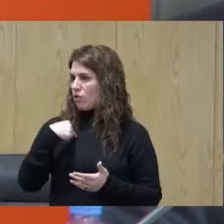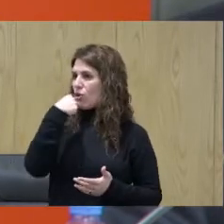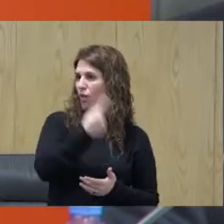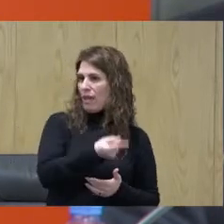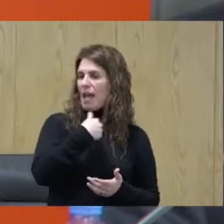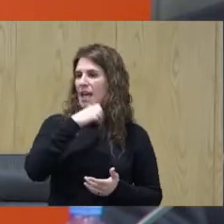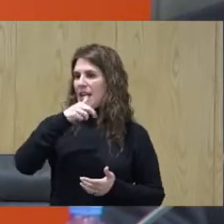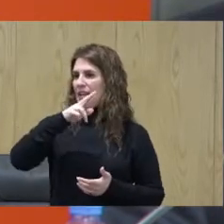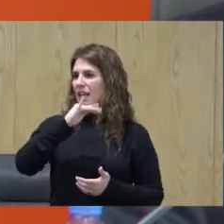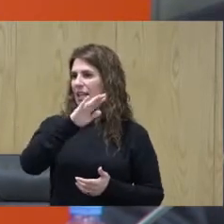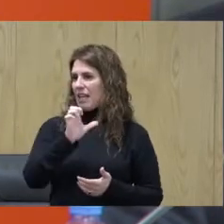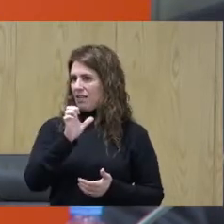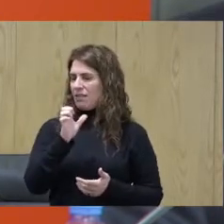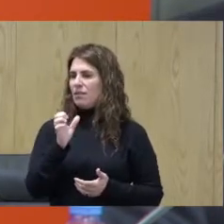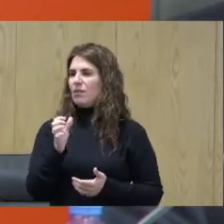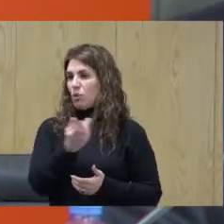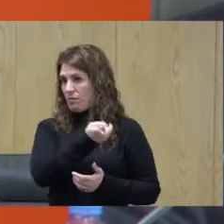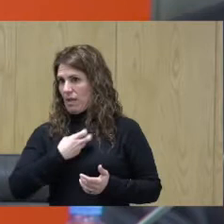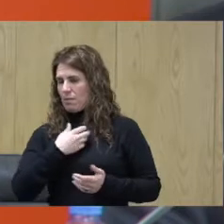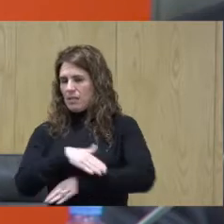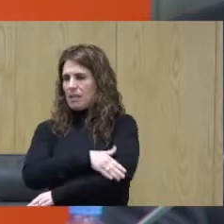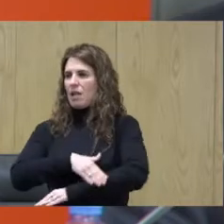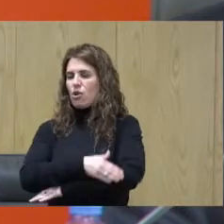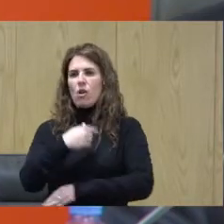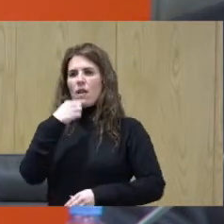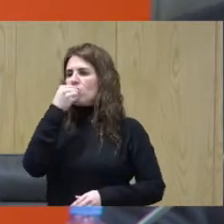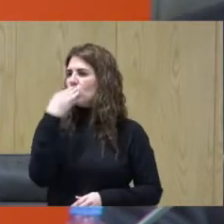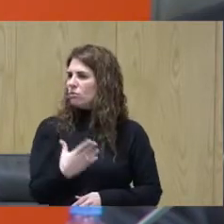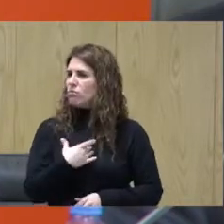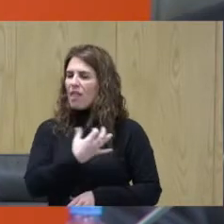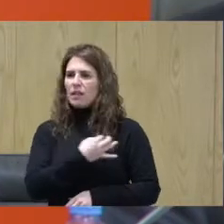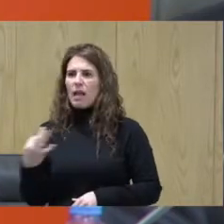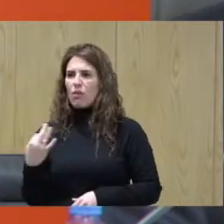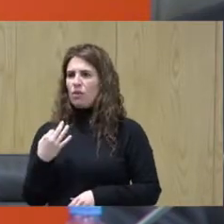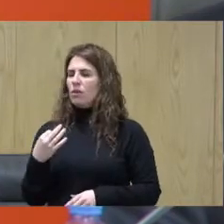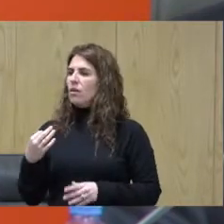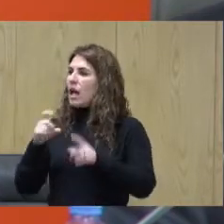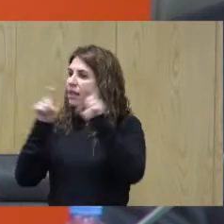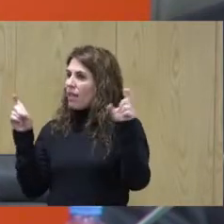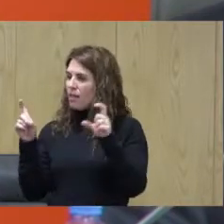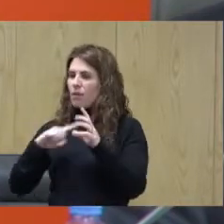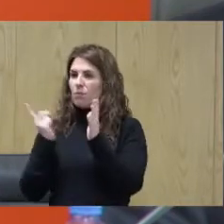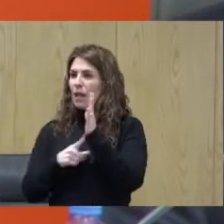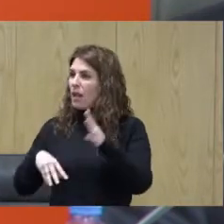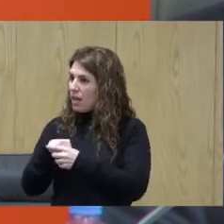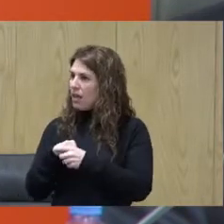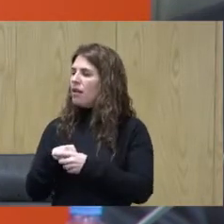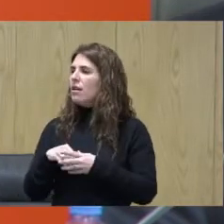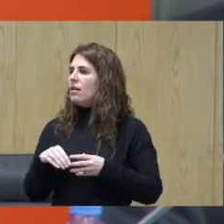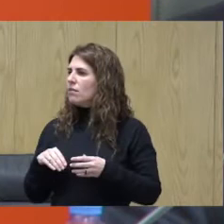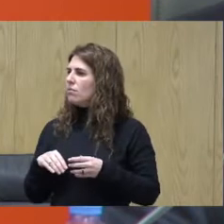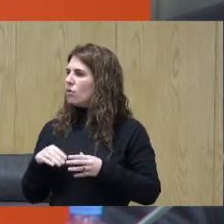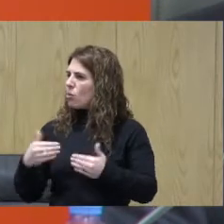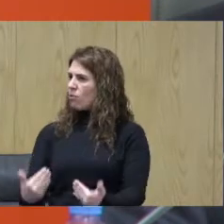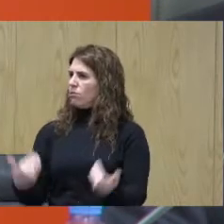Ministerio, que me parecía muy bien y muy acertado que Plena Inclusión cogiese el bastón,